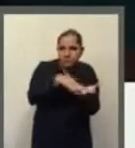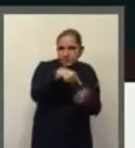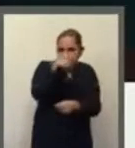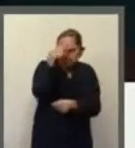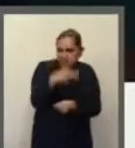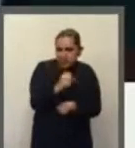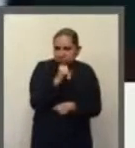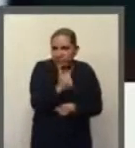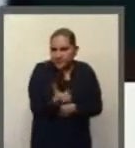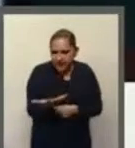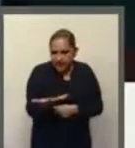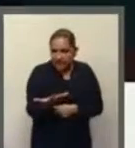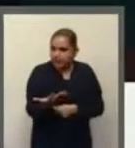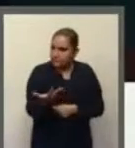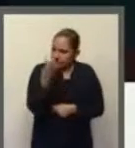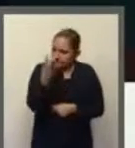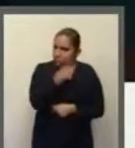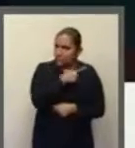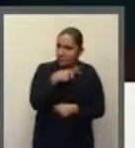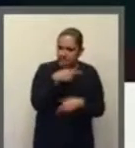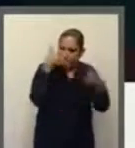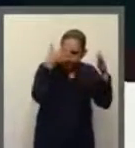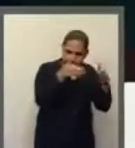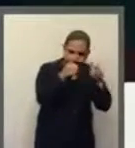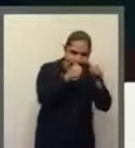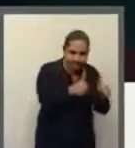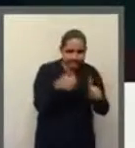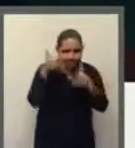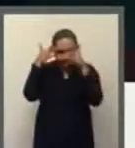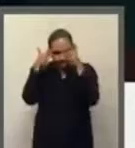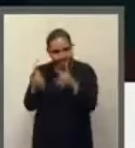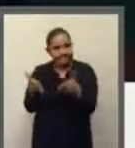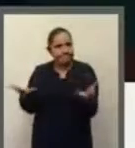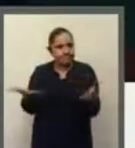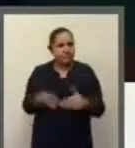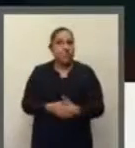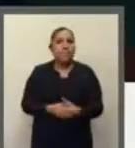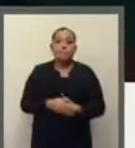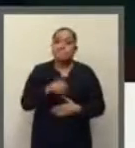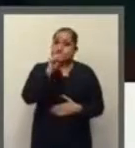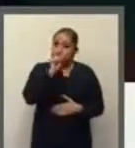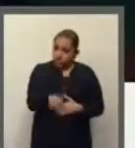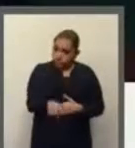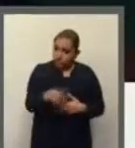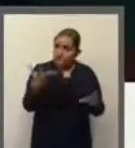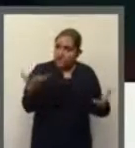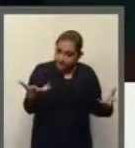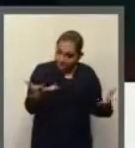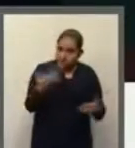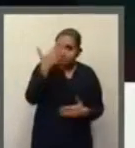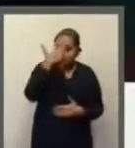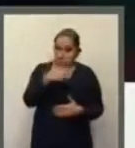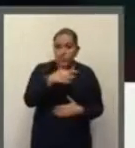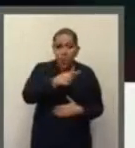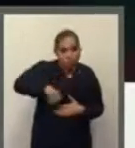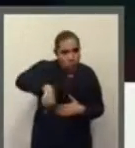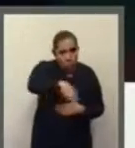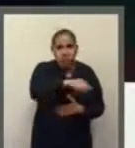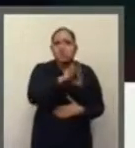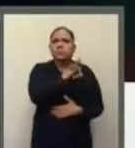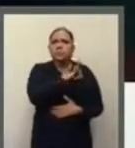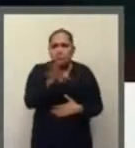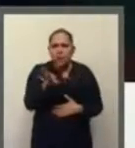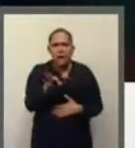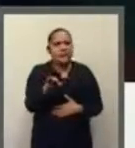bien, estamos conscientes también de que existen quienes podrían aprovecharse de una ágil regularización